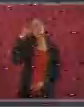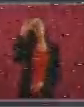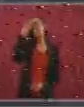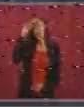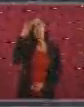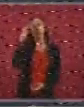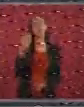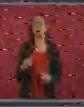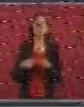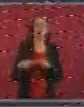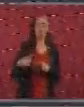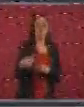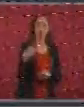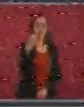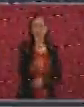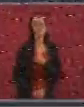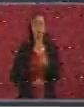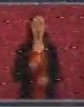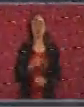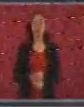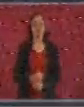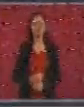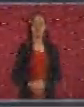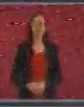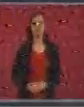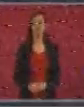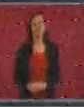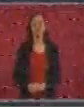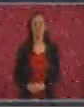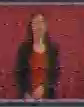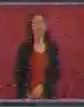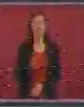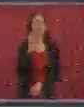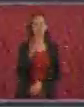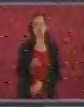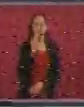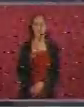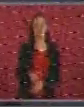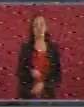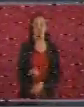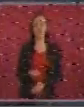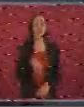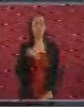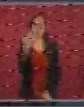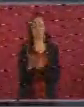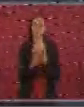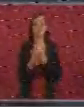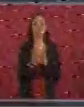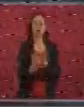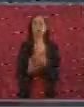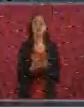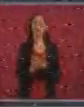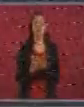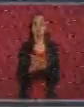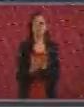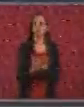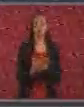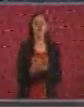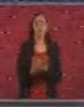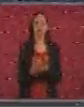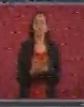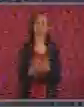y no creo que se alcance a conformar, por ejemplo, citando la escena